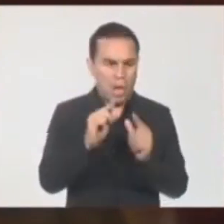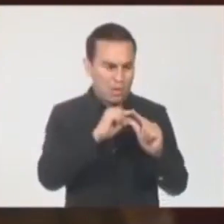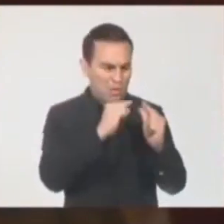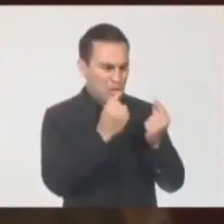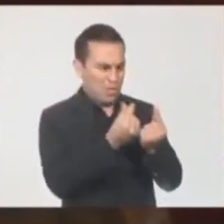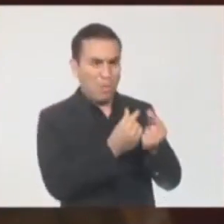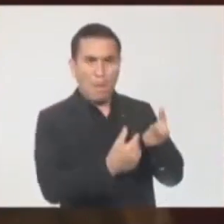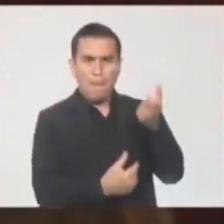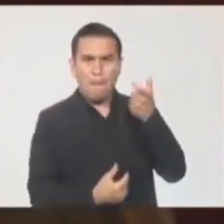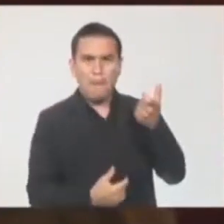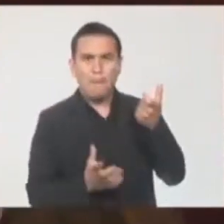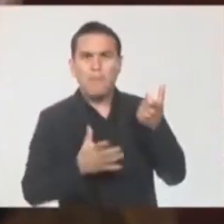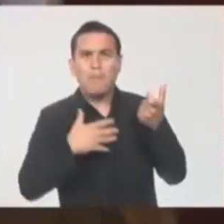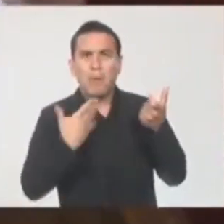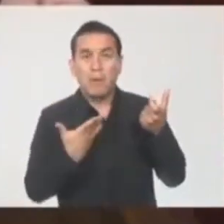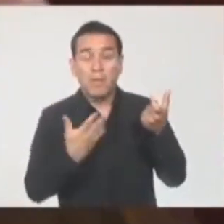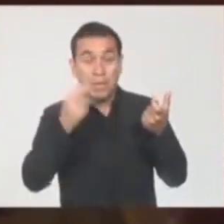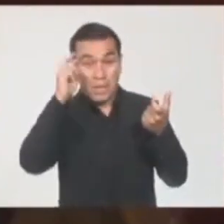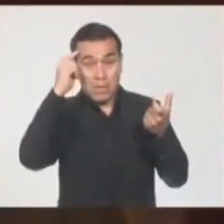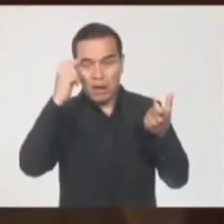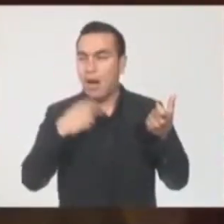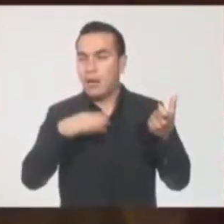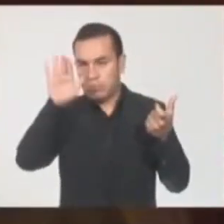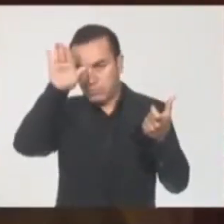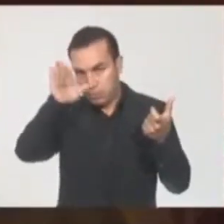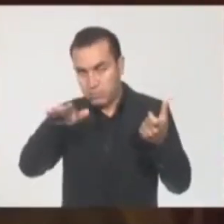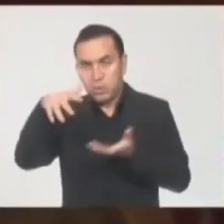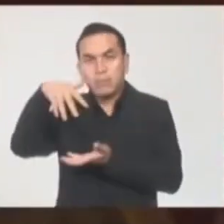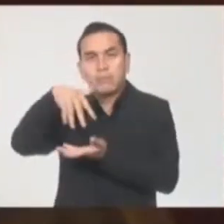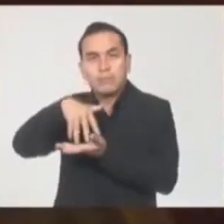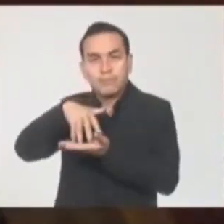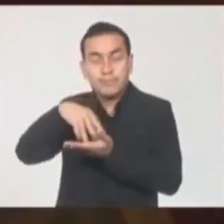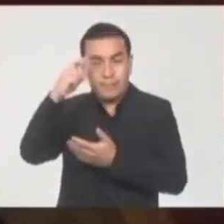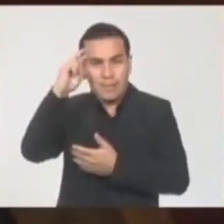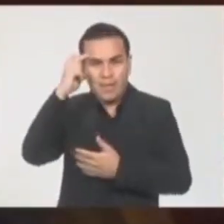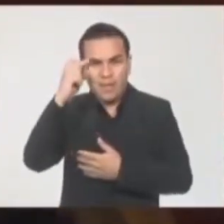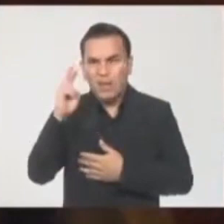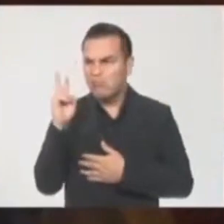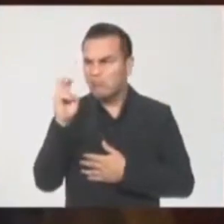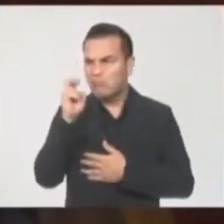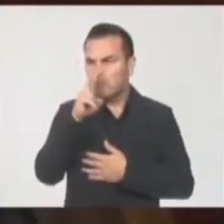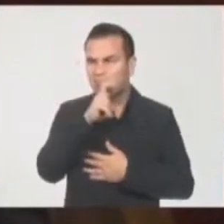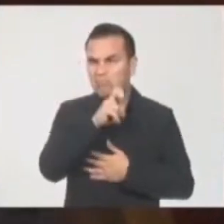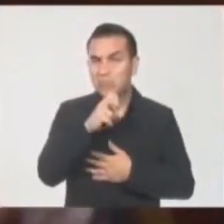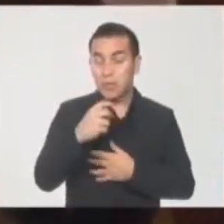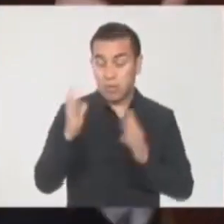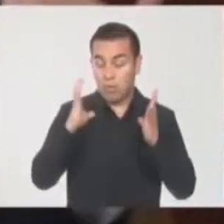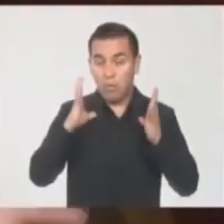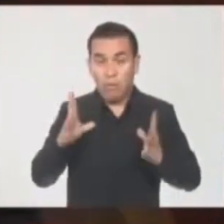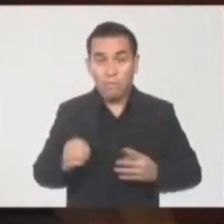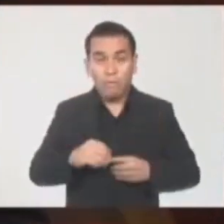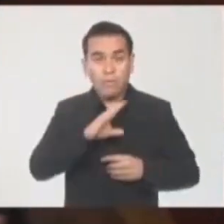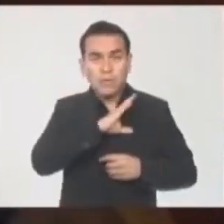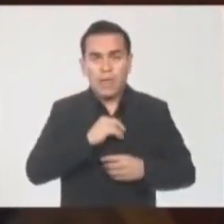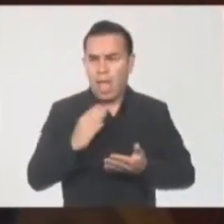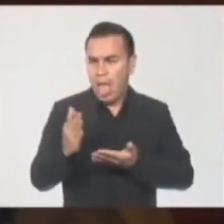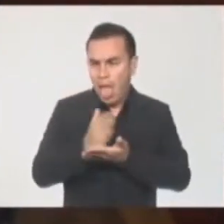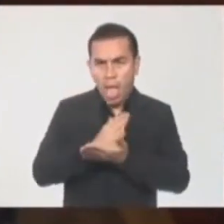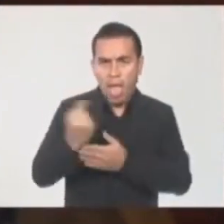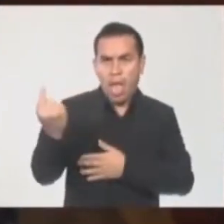fáctico, más que el pueblo mismo. Es extraño para ellos que detrás de este gobierno no haya nadie dando